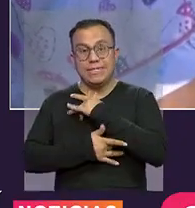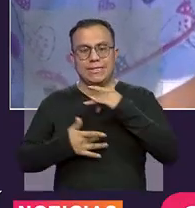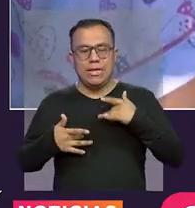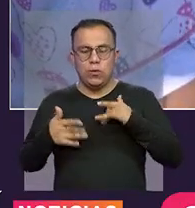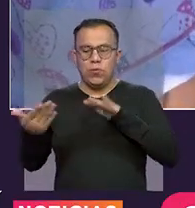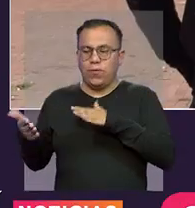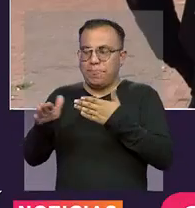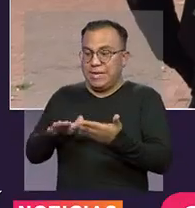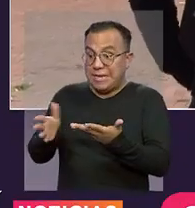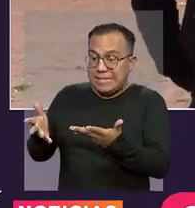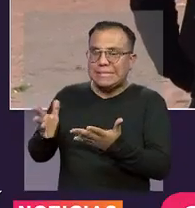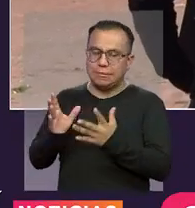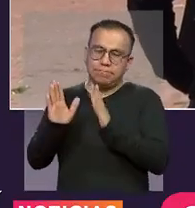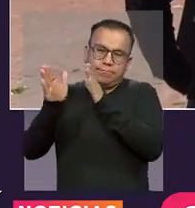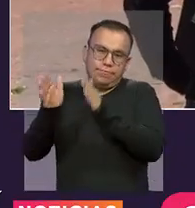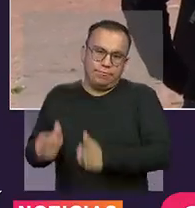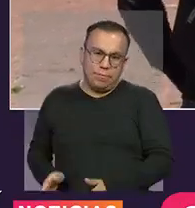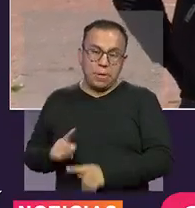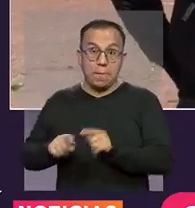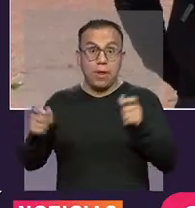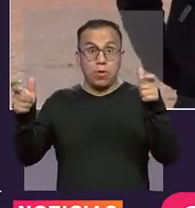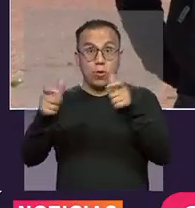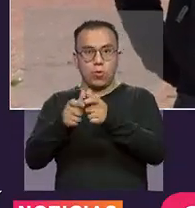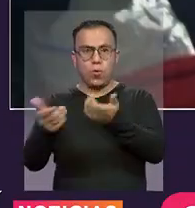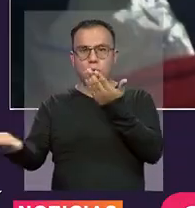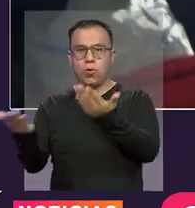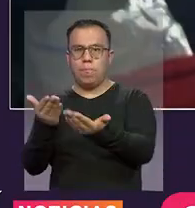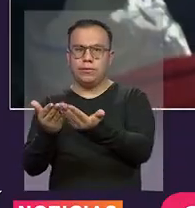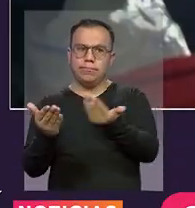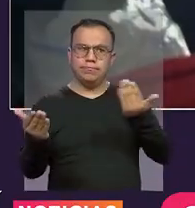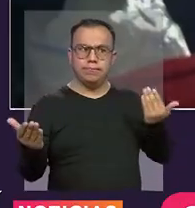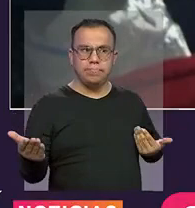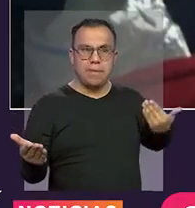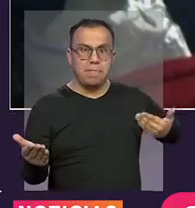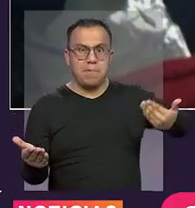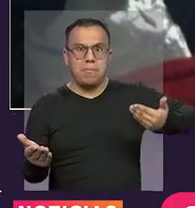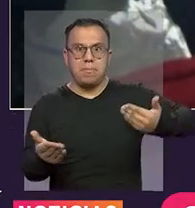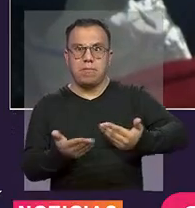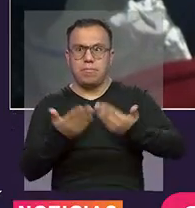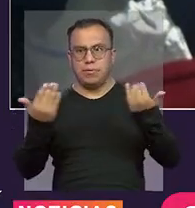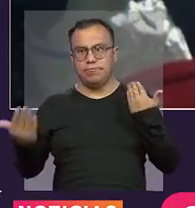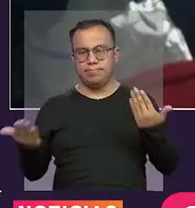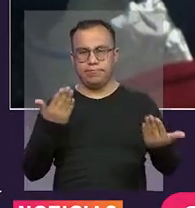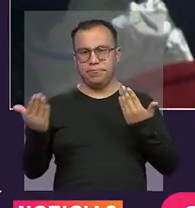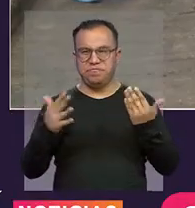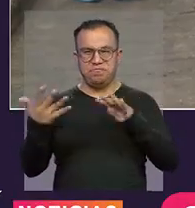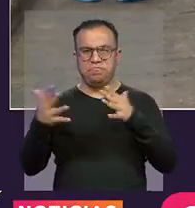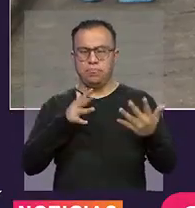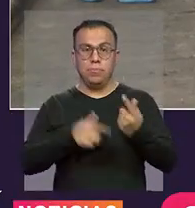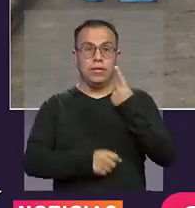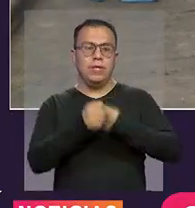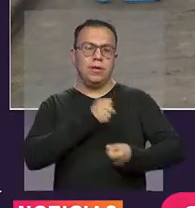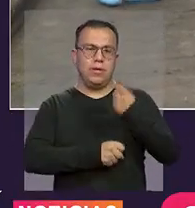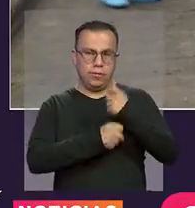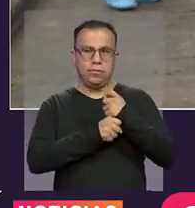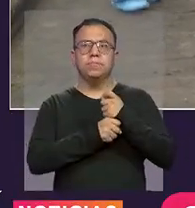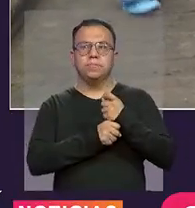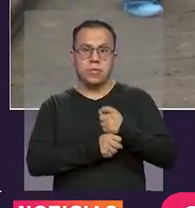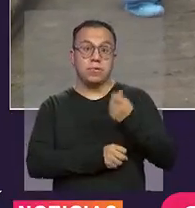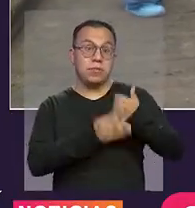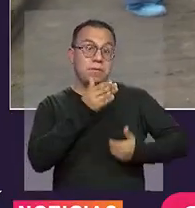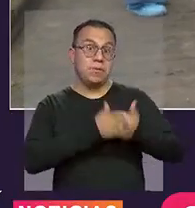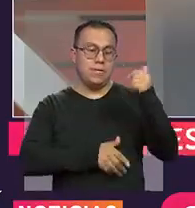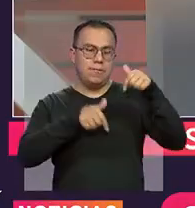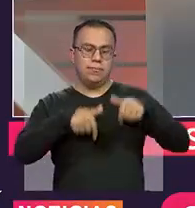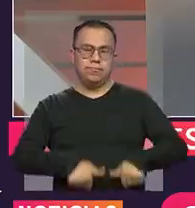perdieron un ser querido, pero es bastante bajo en comparación con lo que veníamos viendo, especialmente a mediados del año anterior y un poquito a principios de